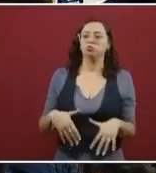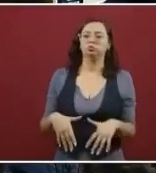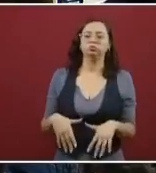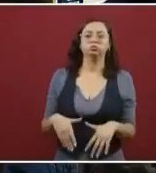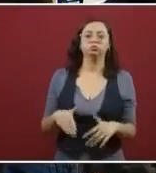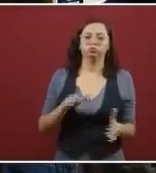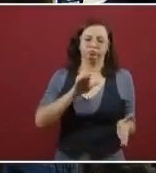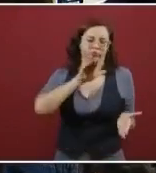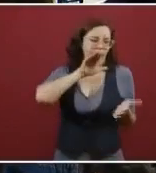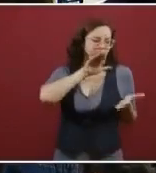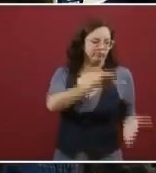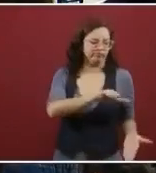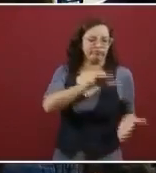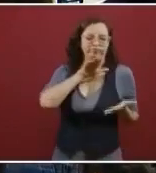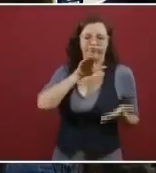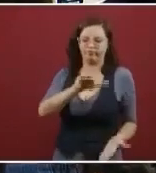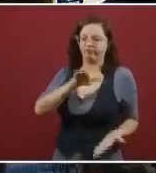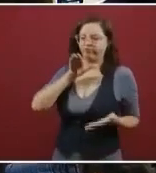íbamos a estar produciendo